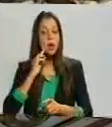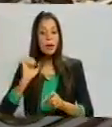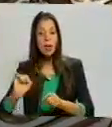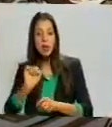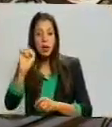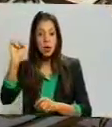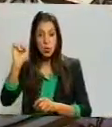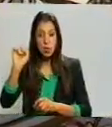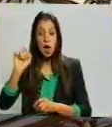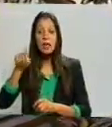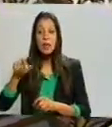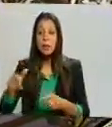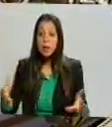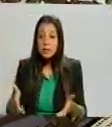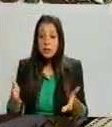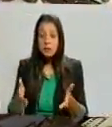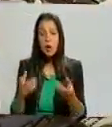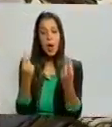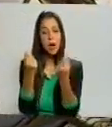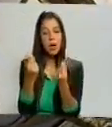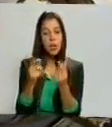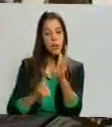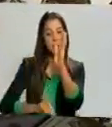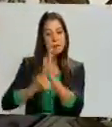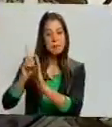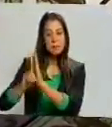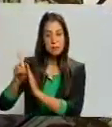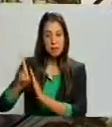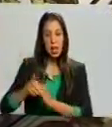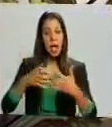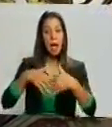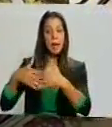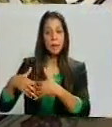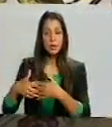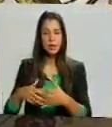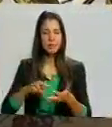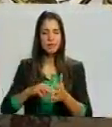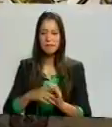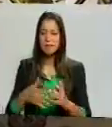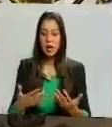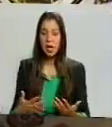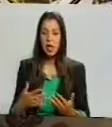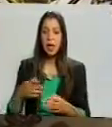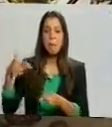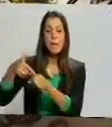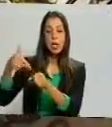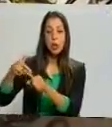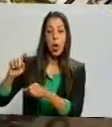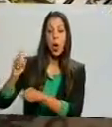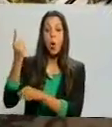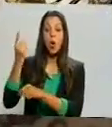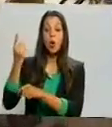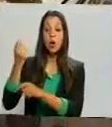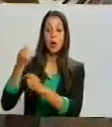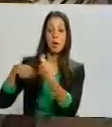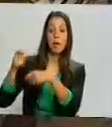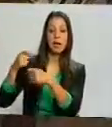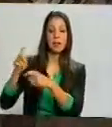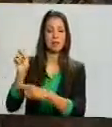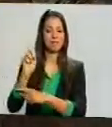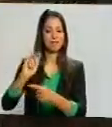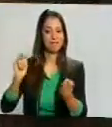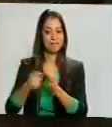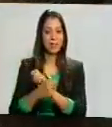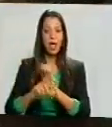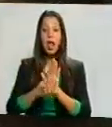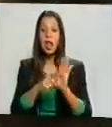vez, dará impulso a una economía diversificada a fin de no depender del rentismo petrolero. Con esta